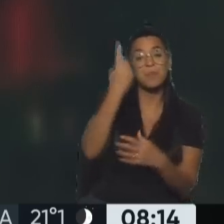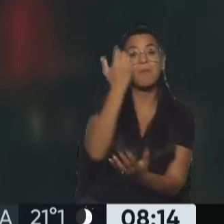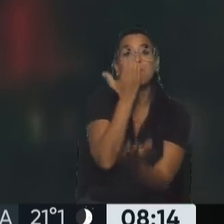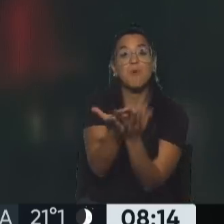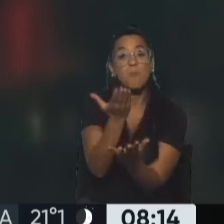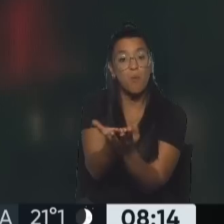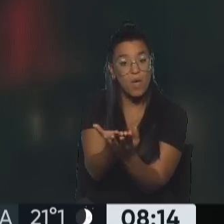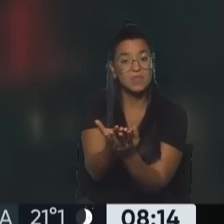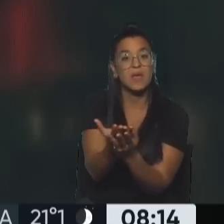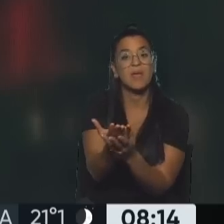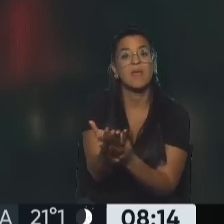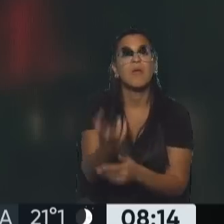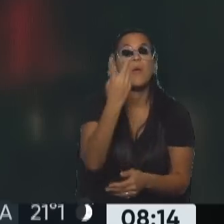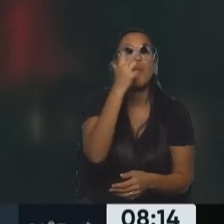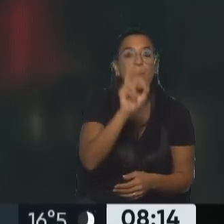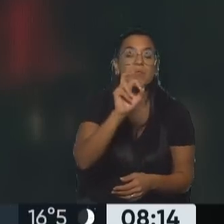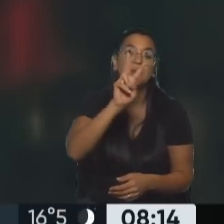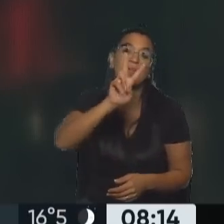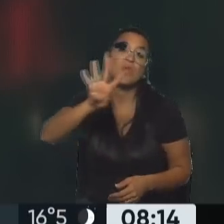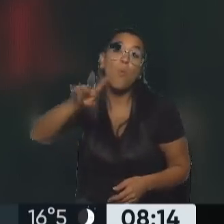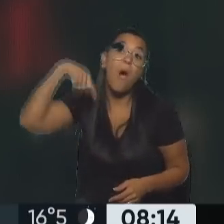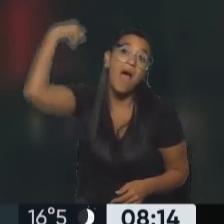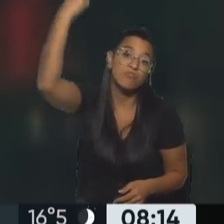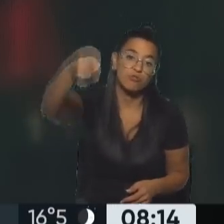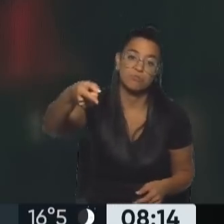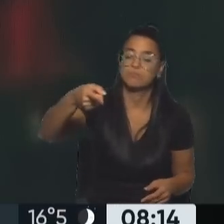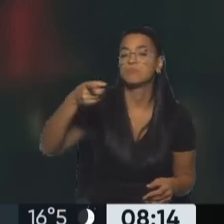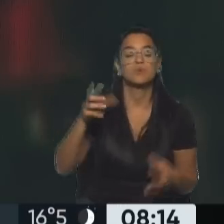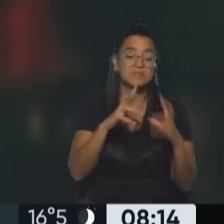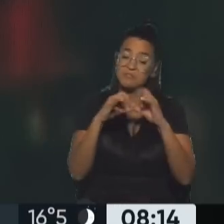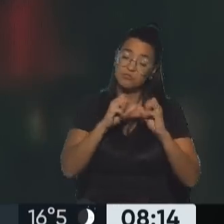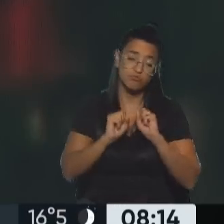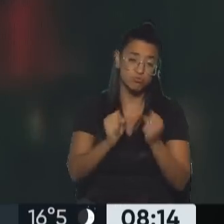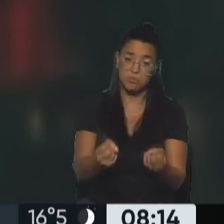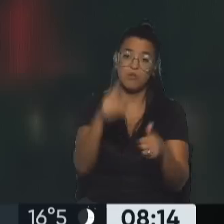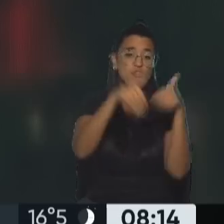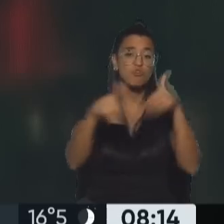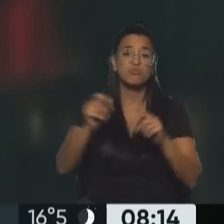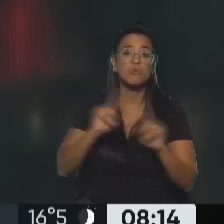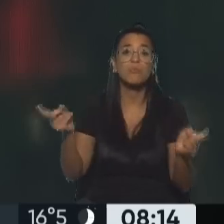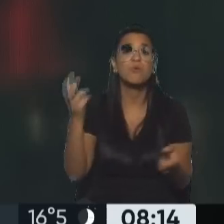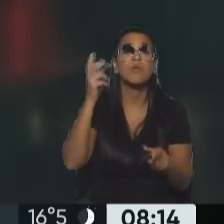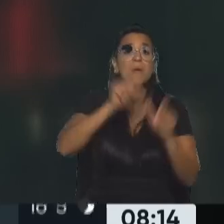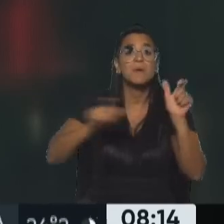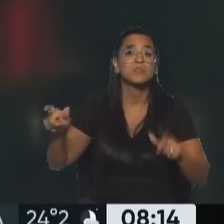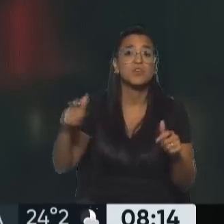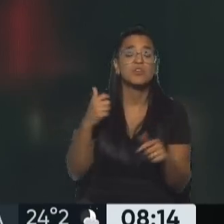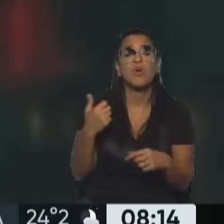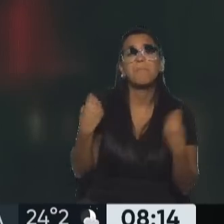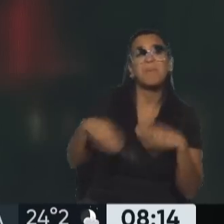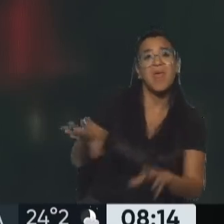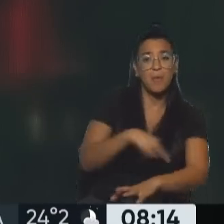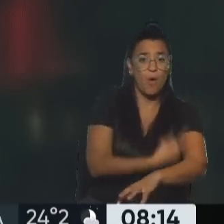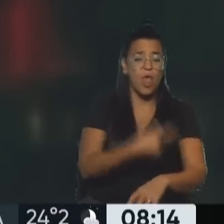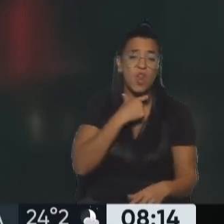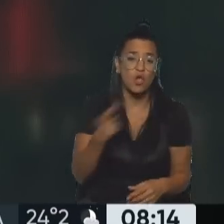había sido para el 2024 Se suspendió la sesión todo no se terminó votando claro los congresistas no quieren perder el poder esa